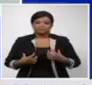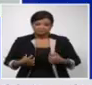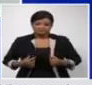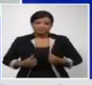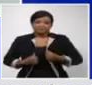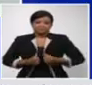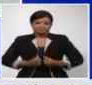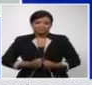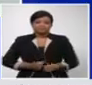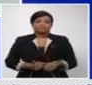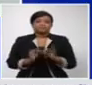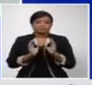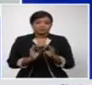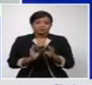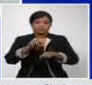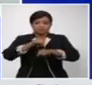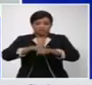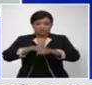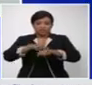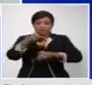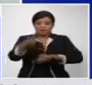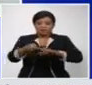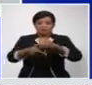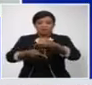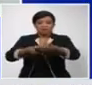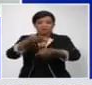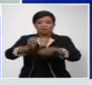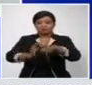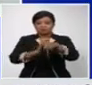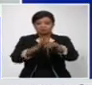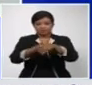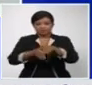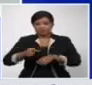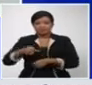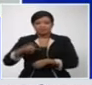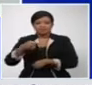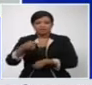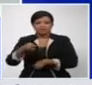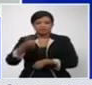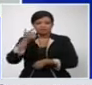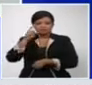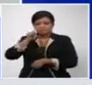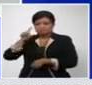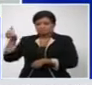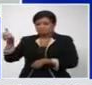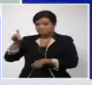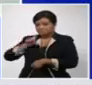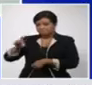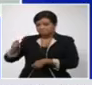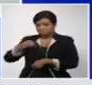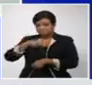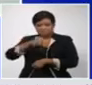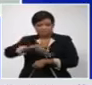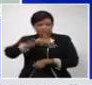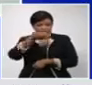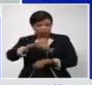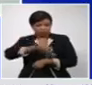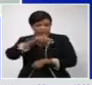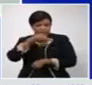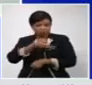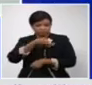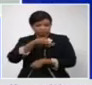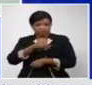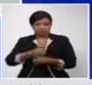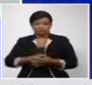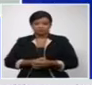el tiempo de evolución en días. Ahí lo tienen, yo se lo voy a tratar de explicar porque está en